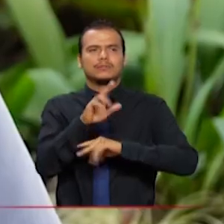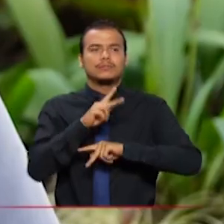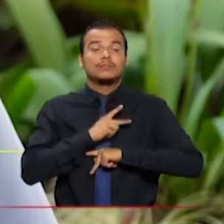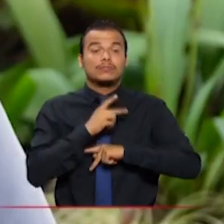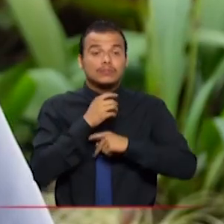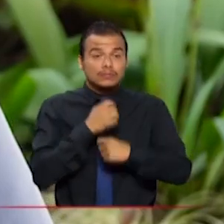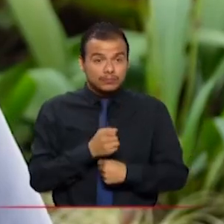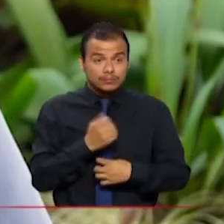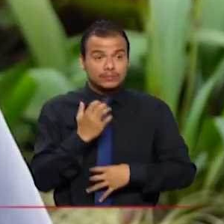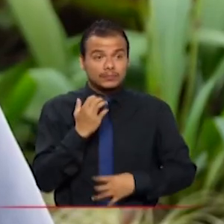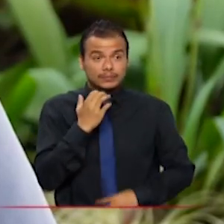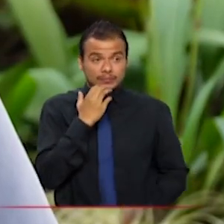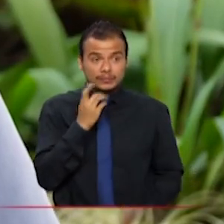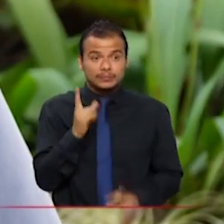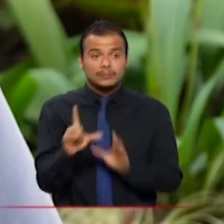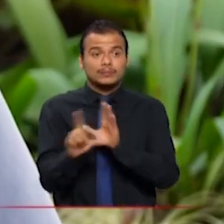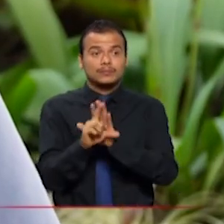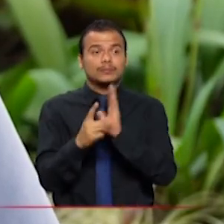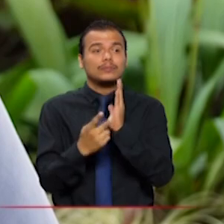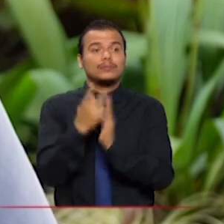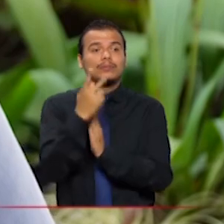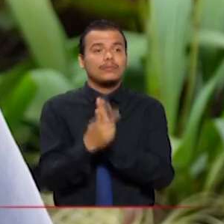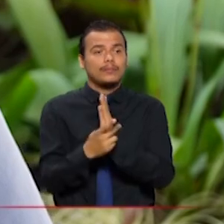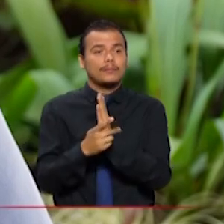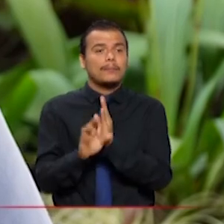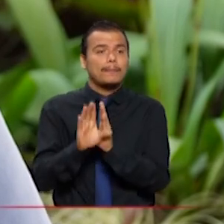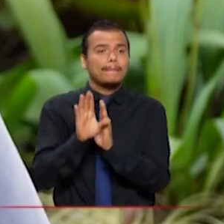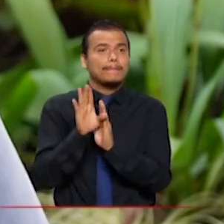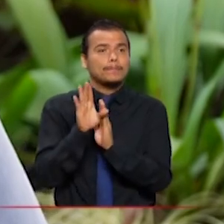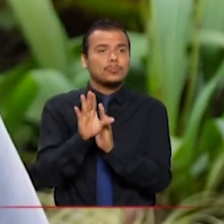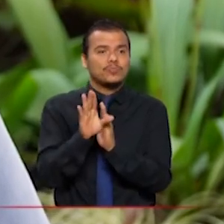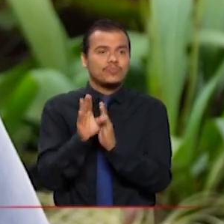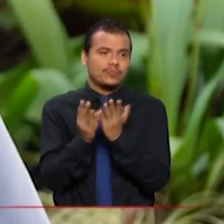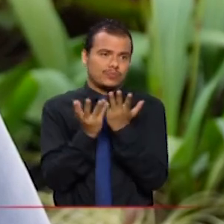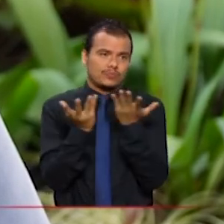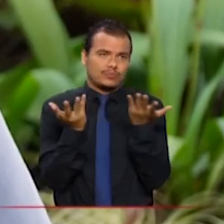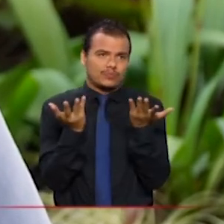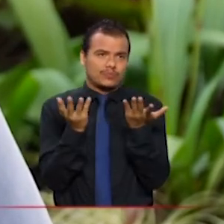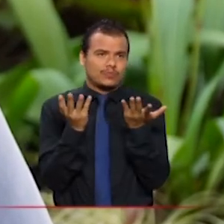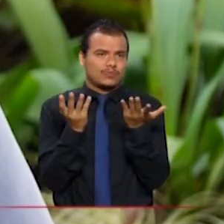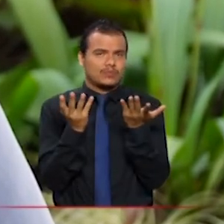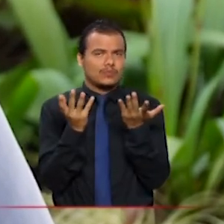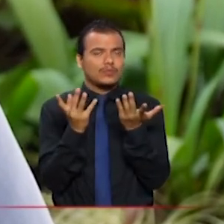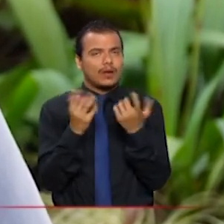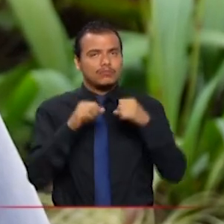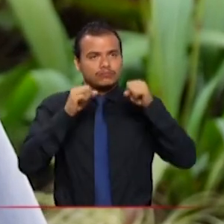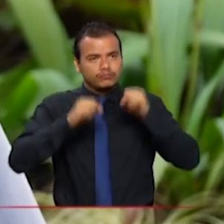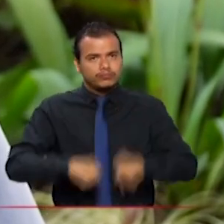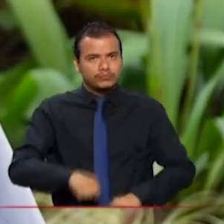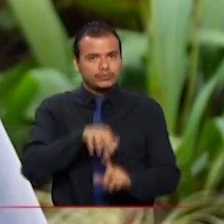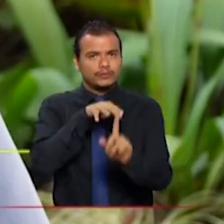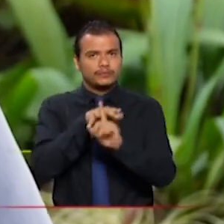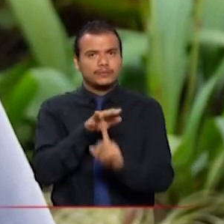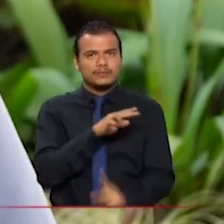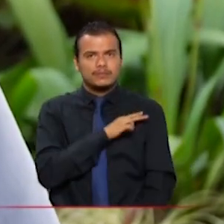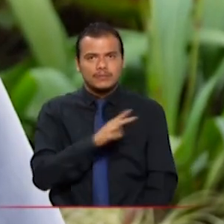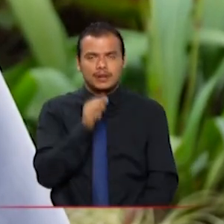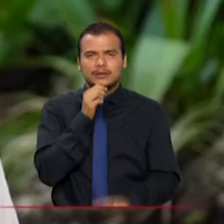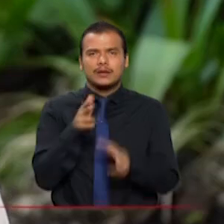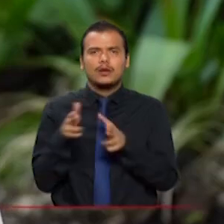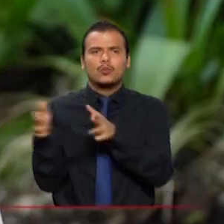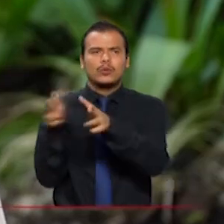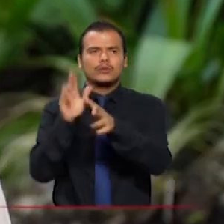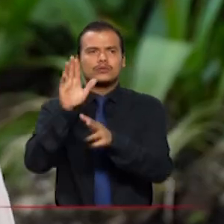Sería lamentable para la región, para el Valle del Cauca y más que todo para nuestro río Cauca, que es nuestro principal afluente de la